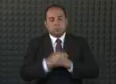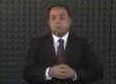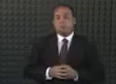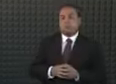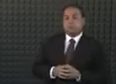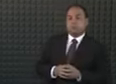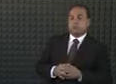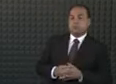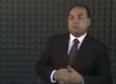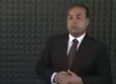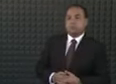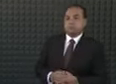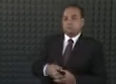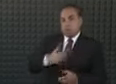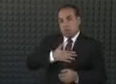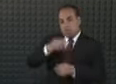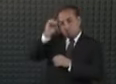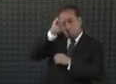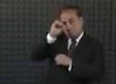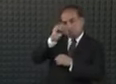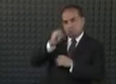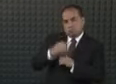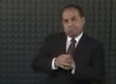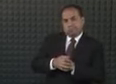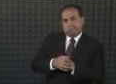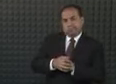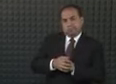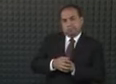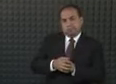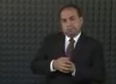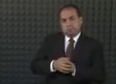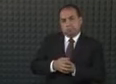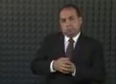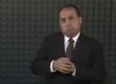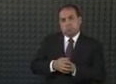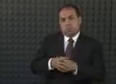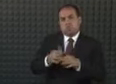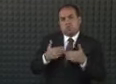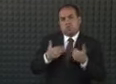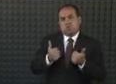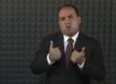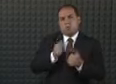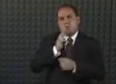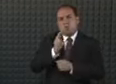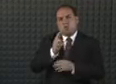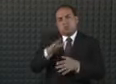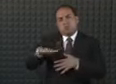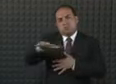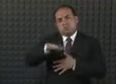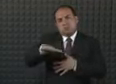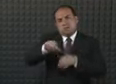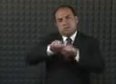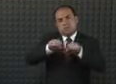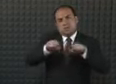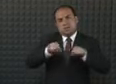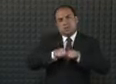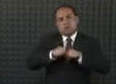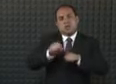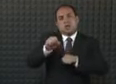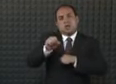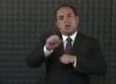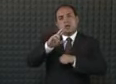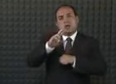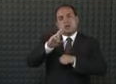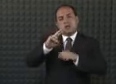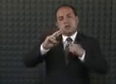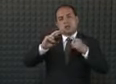no, desde mi perspectiva no tiene ninguna razón esta resolución de la Sala Regional y lo que sé es que Morena